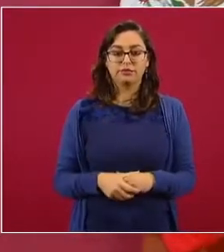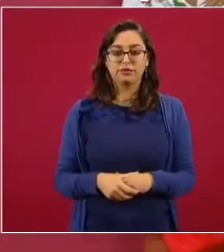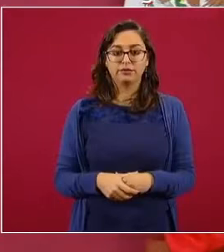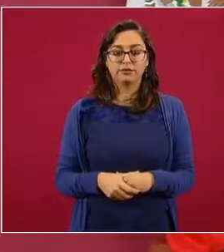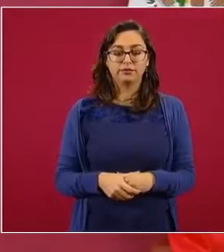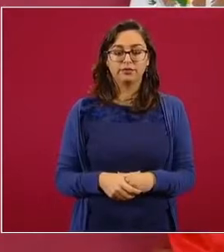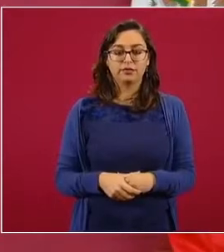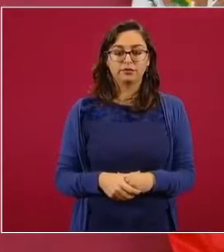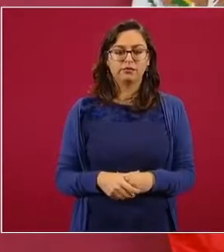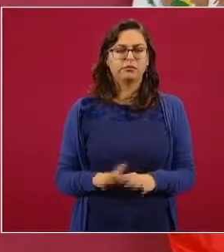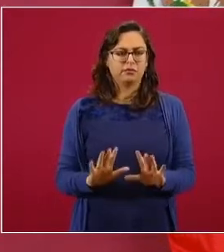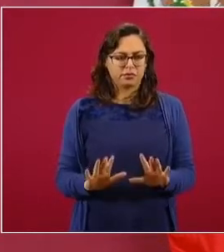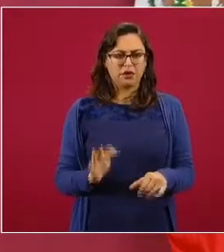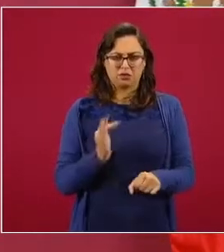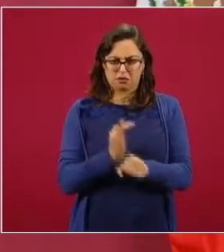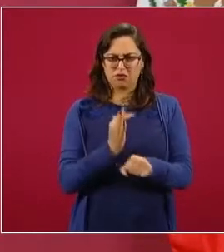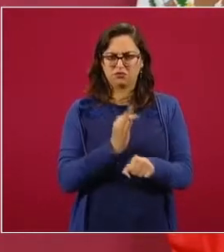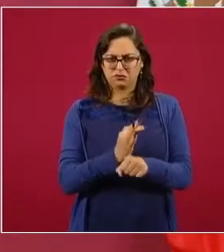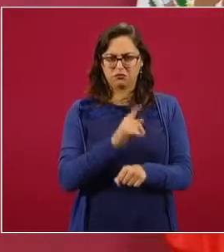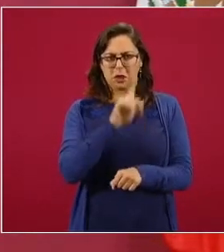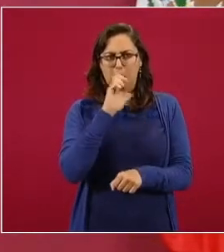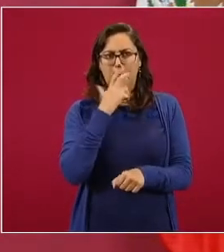Pero me gustaría que,